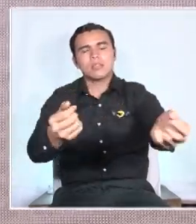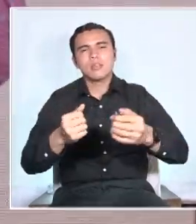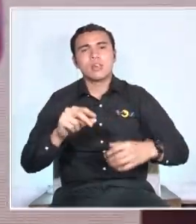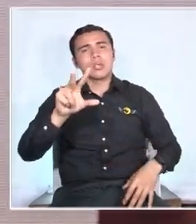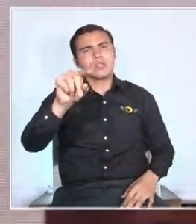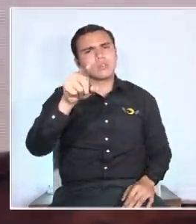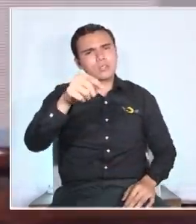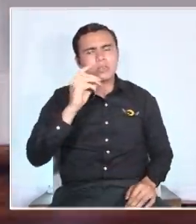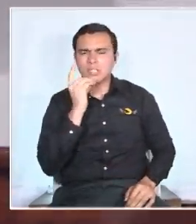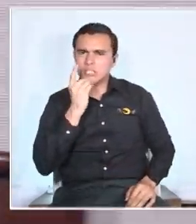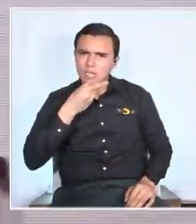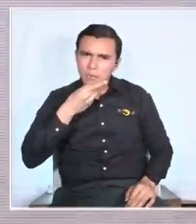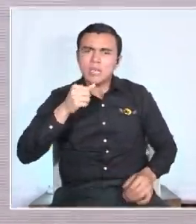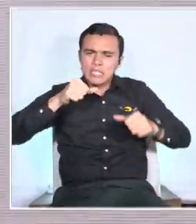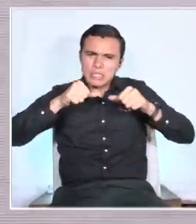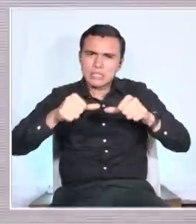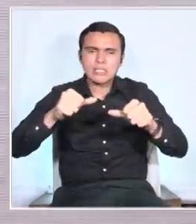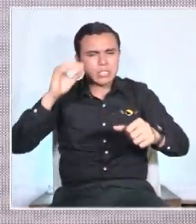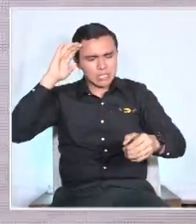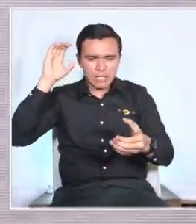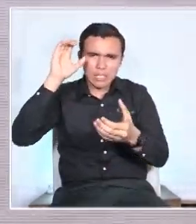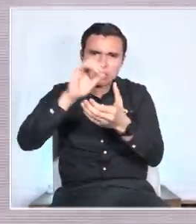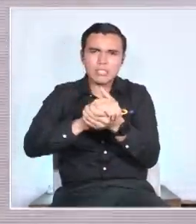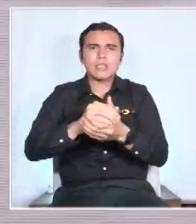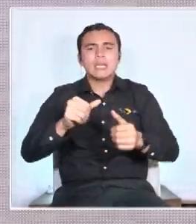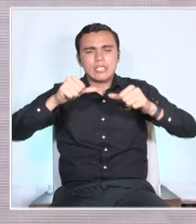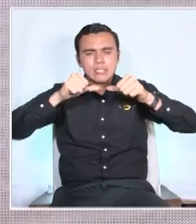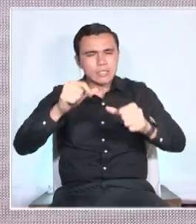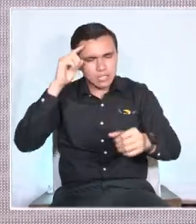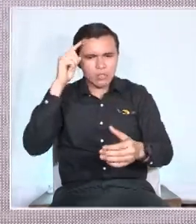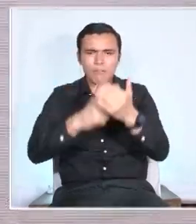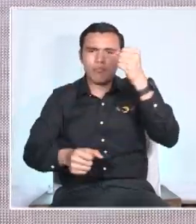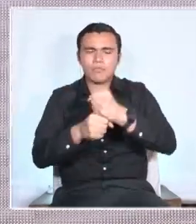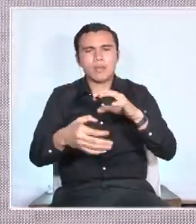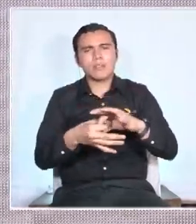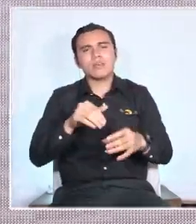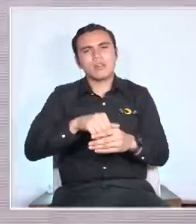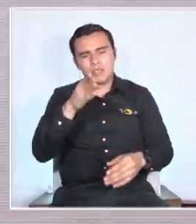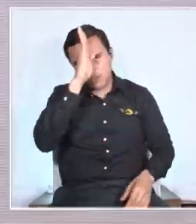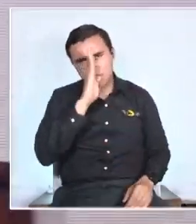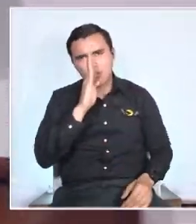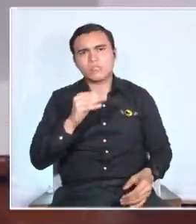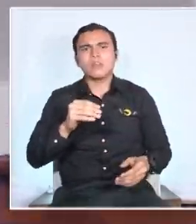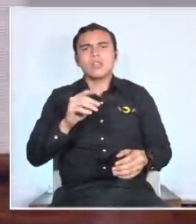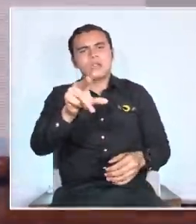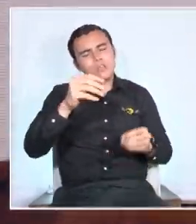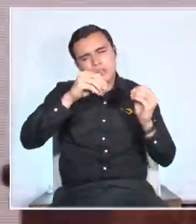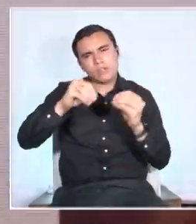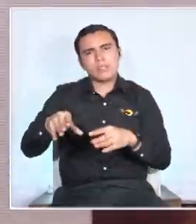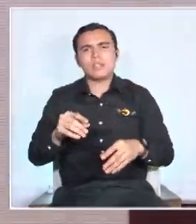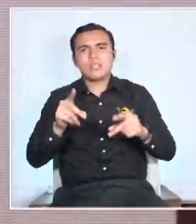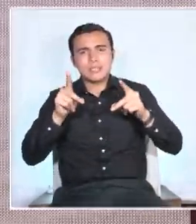no te desanimes, sigue creyendo, sigue confiando en Dios. No dejes que las tormentas de la